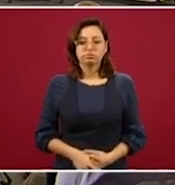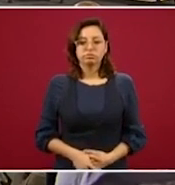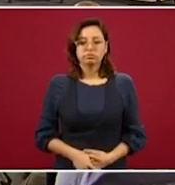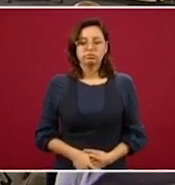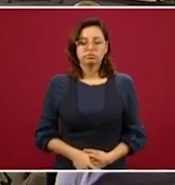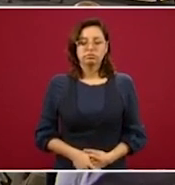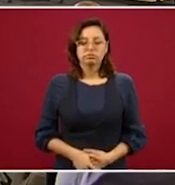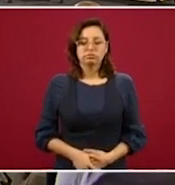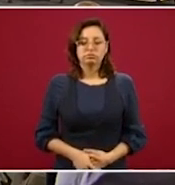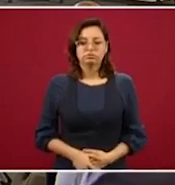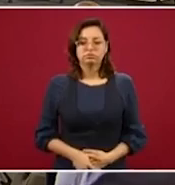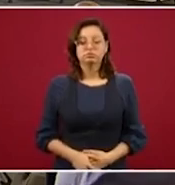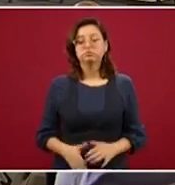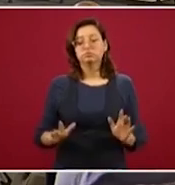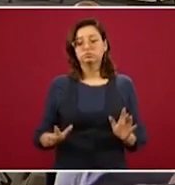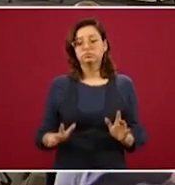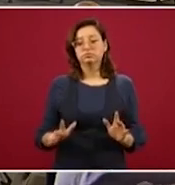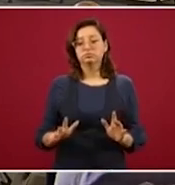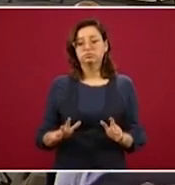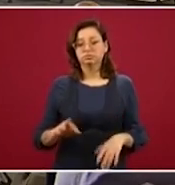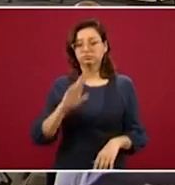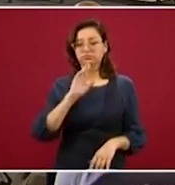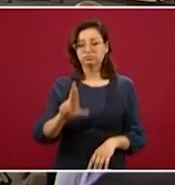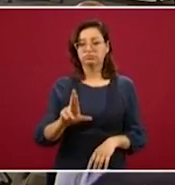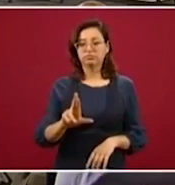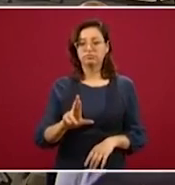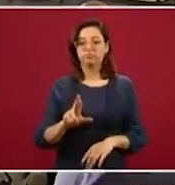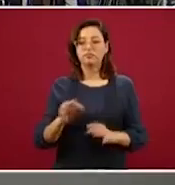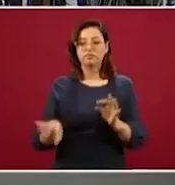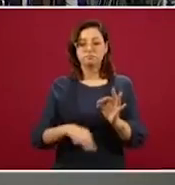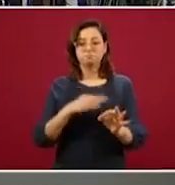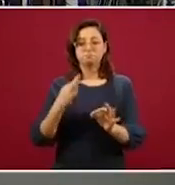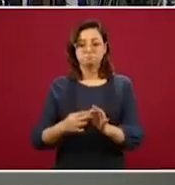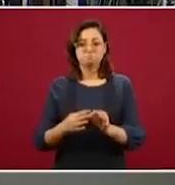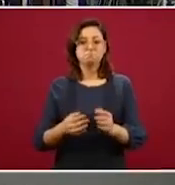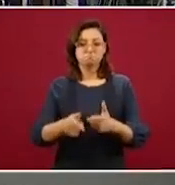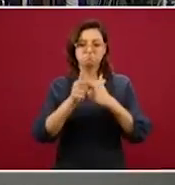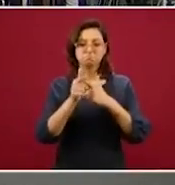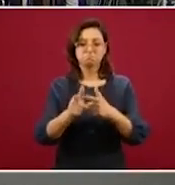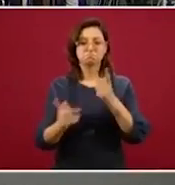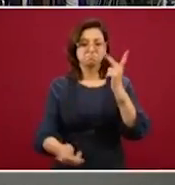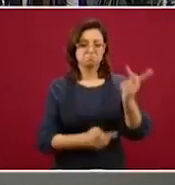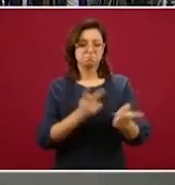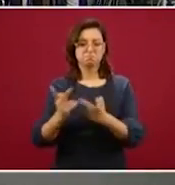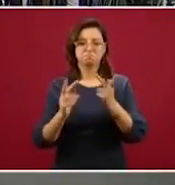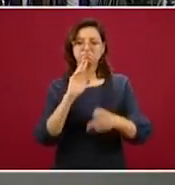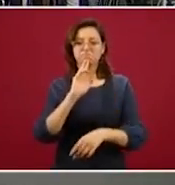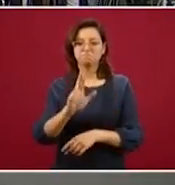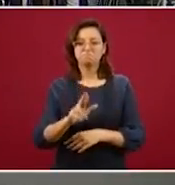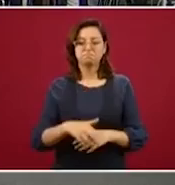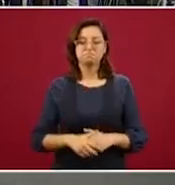4.000. Nada más para contestar su pregunta. De acuerdo, vamos adelante.